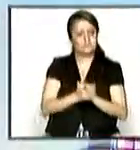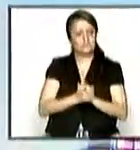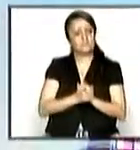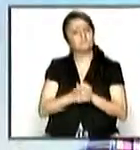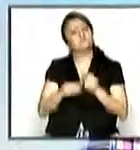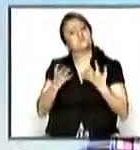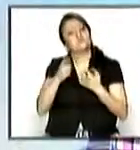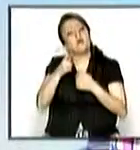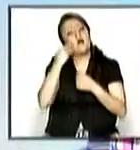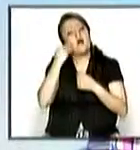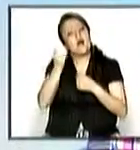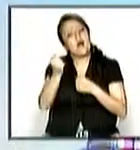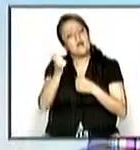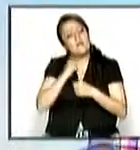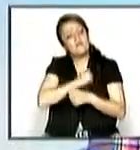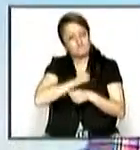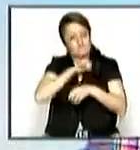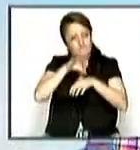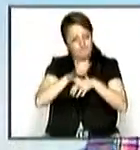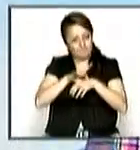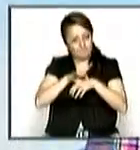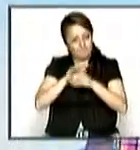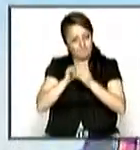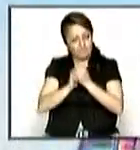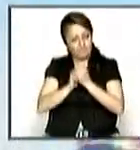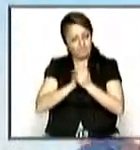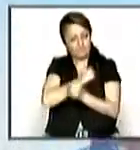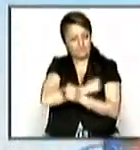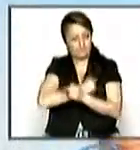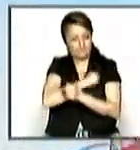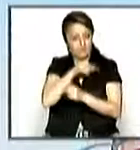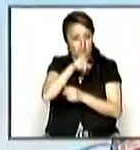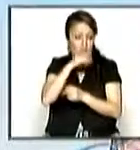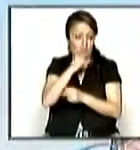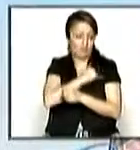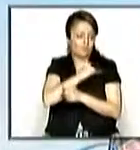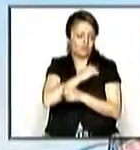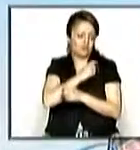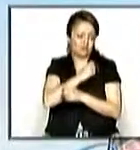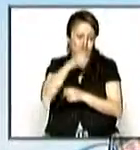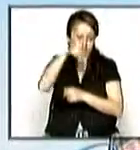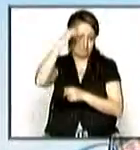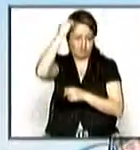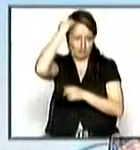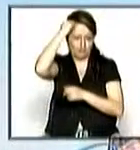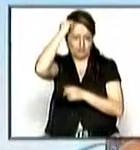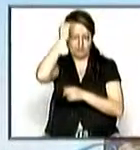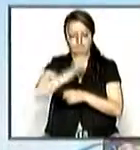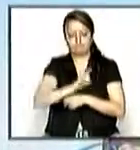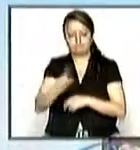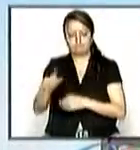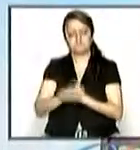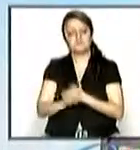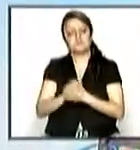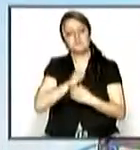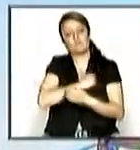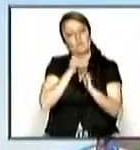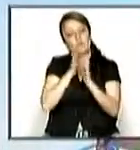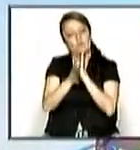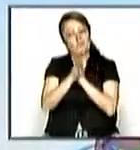la doctora Adriana Maya, que ha sido además docente universitaria por mucho tiempo, les cuente esa experiencia